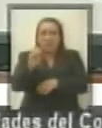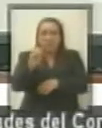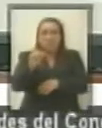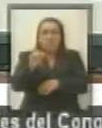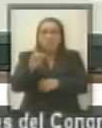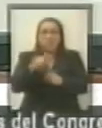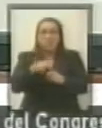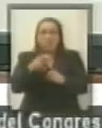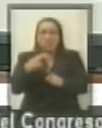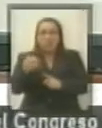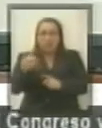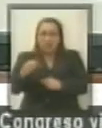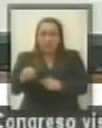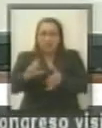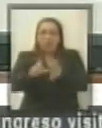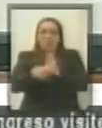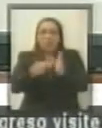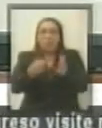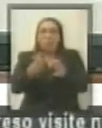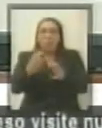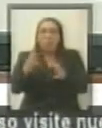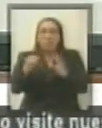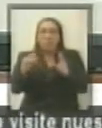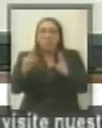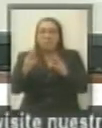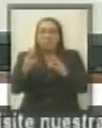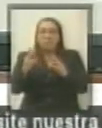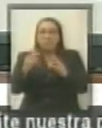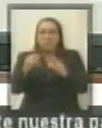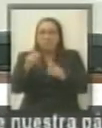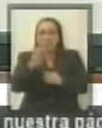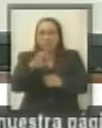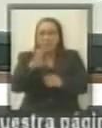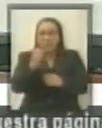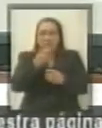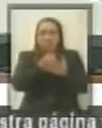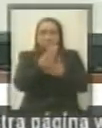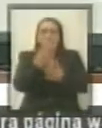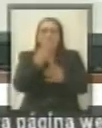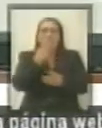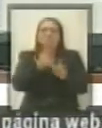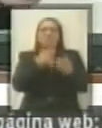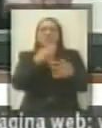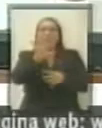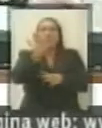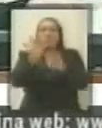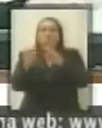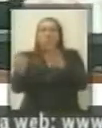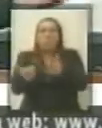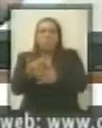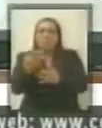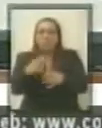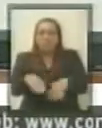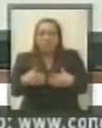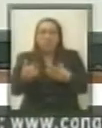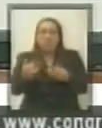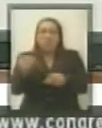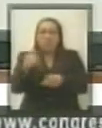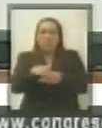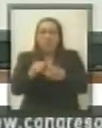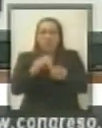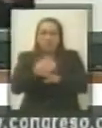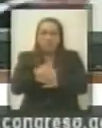de mayo del 2011 se publicó en la página web de OSIPTEL y de la APCN los candidatos que fueron declarados aptos.